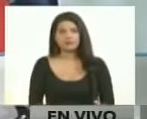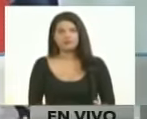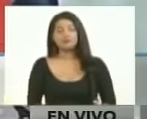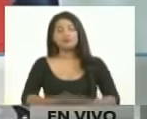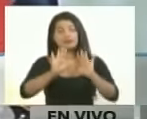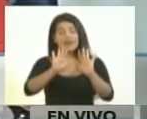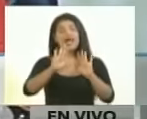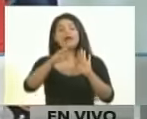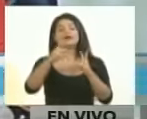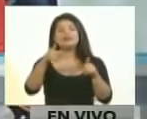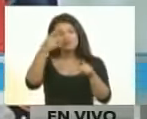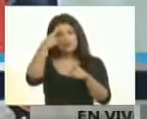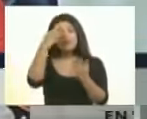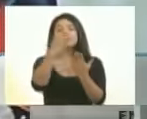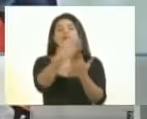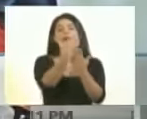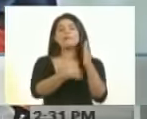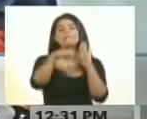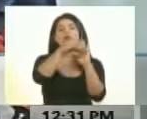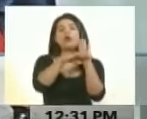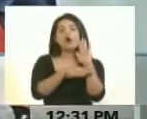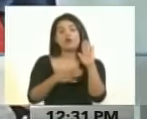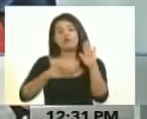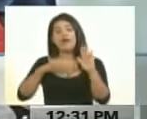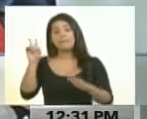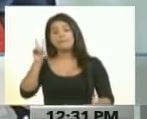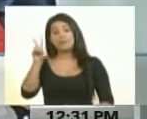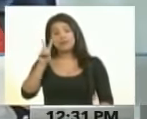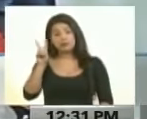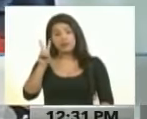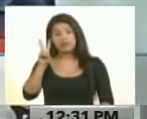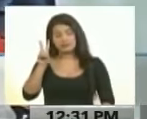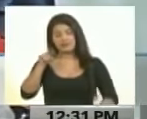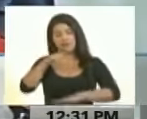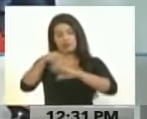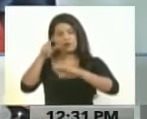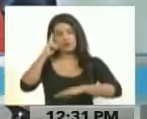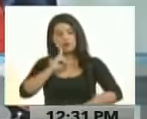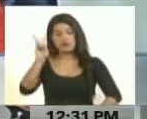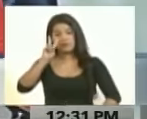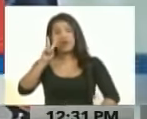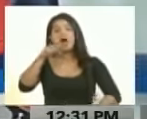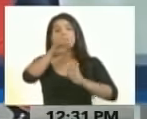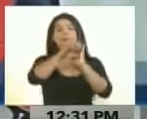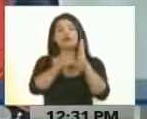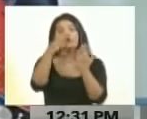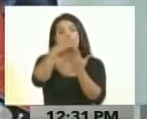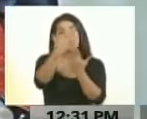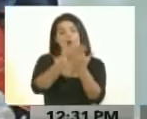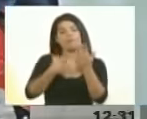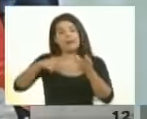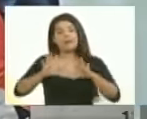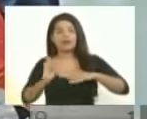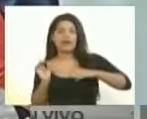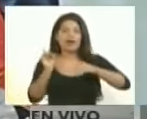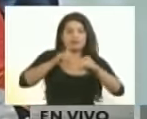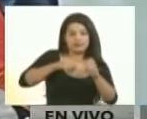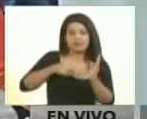El protocolo de adhesión de la República Bolivariana de Venezuela al Mercosur, firmado el 4 de julio del